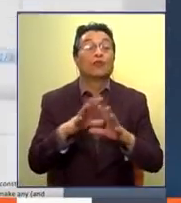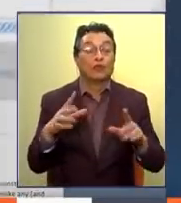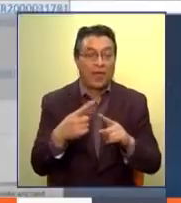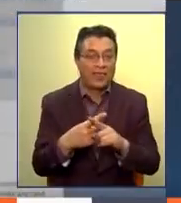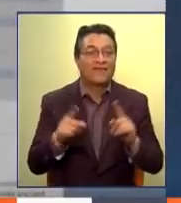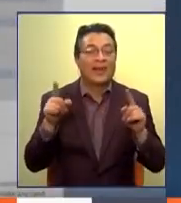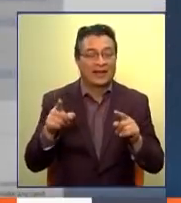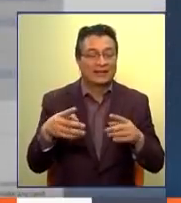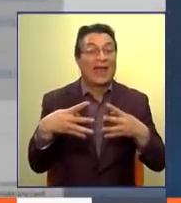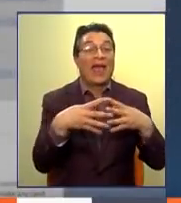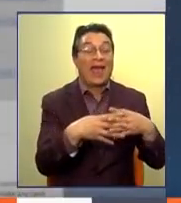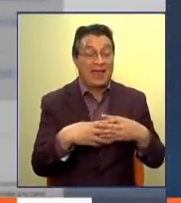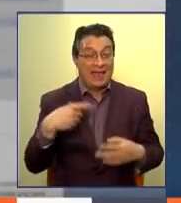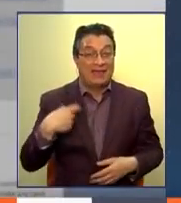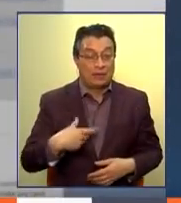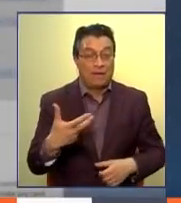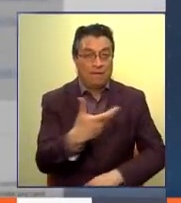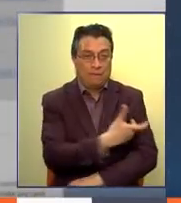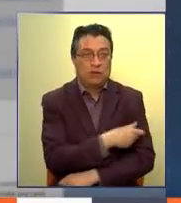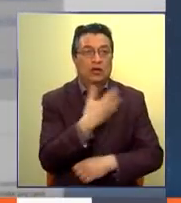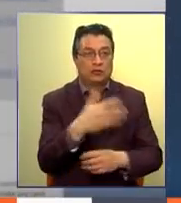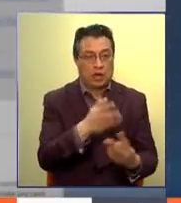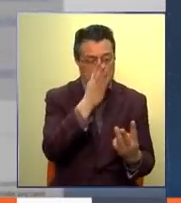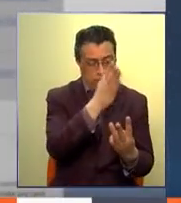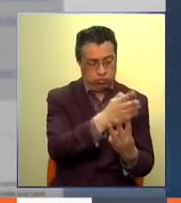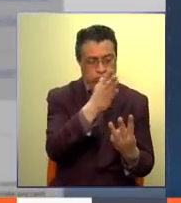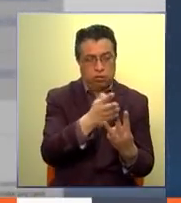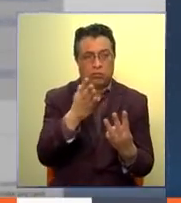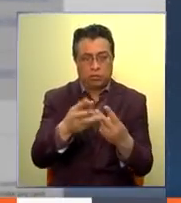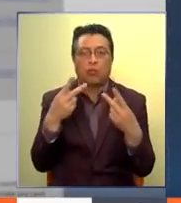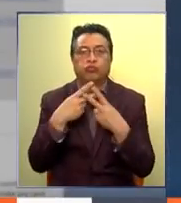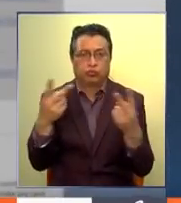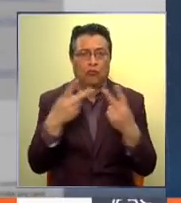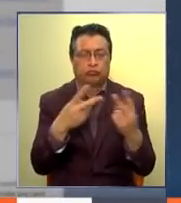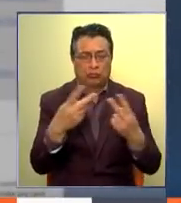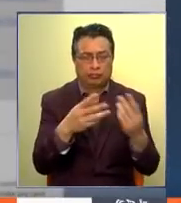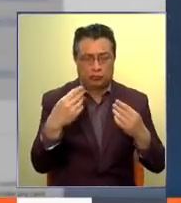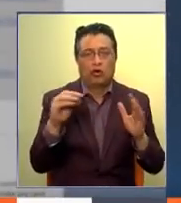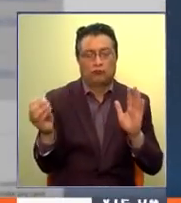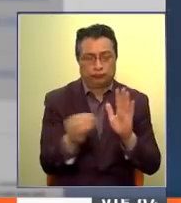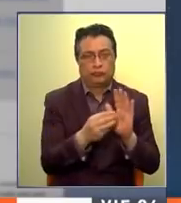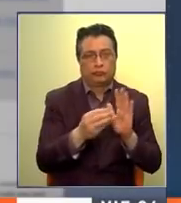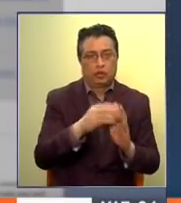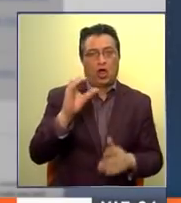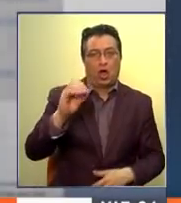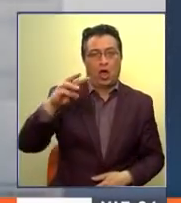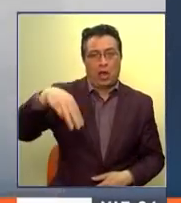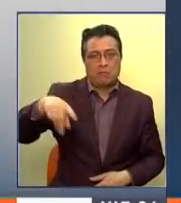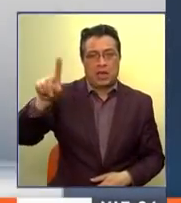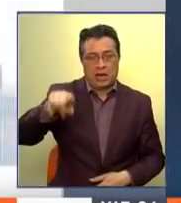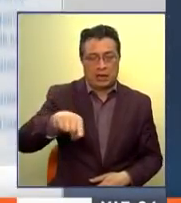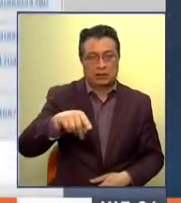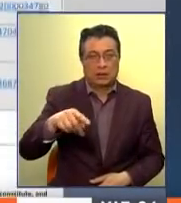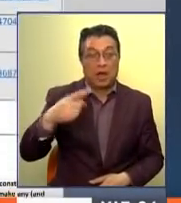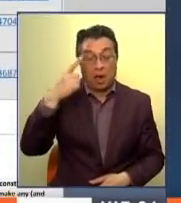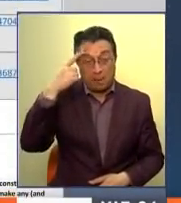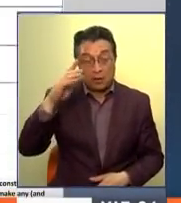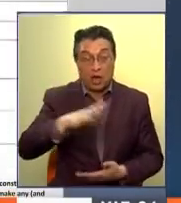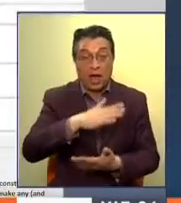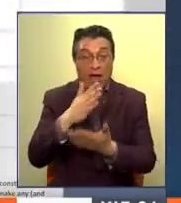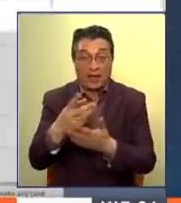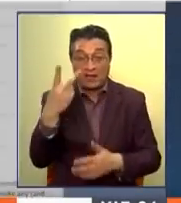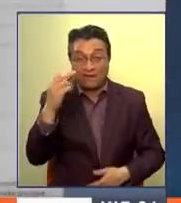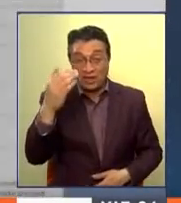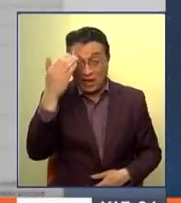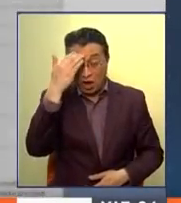vacunas estadounidenses han completado las fases del proceso y publicado sus resultados en el registro de la OMS, mientras que hasta el 20 de agosto en el